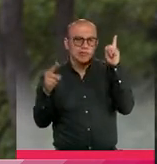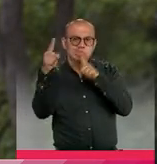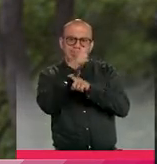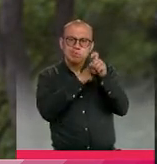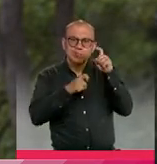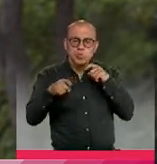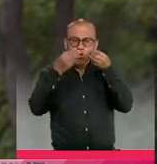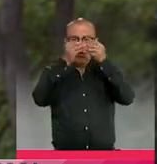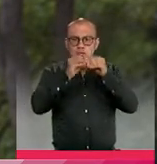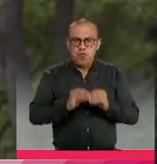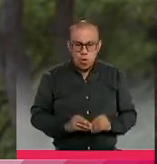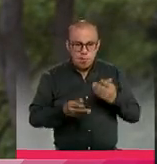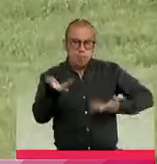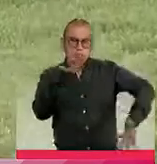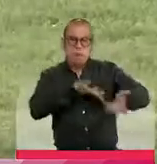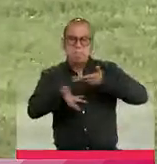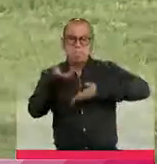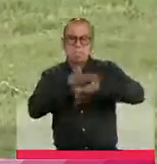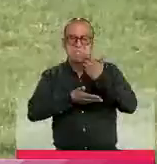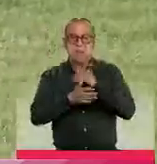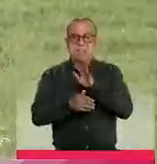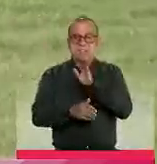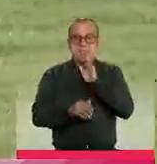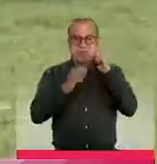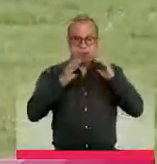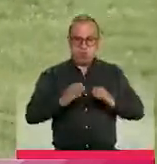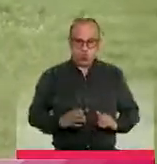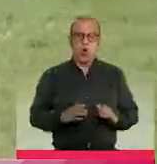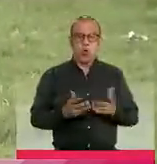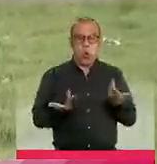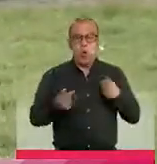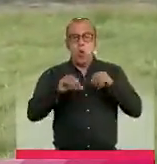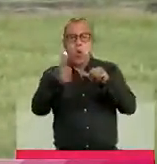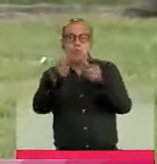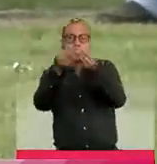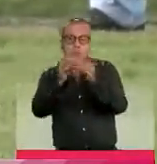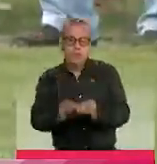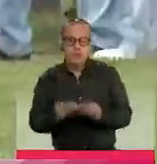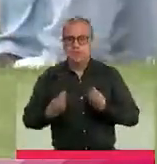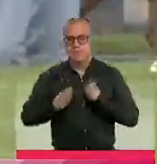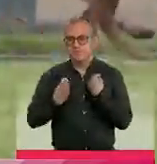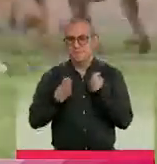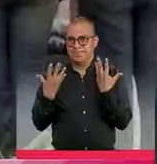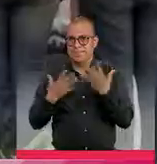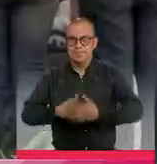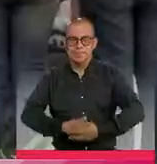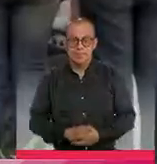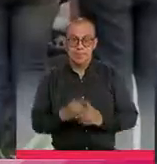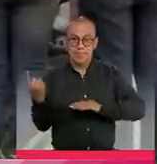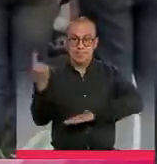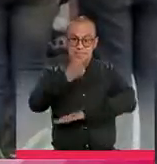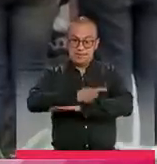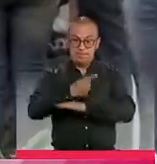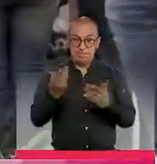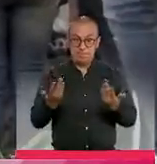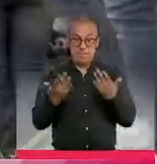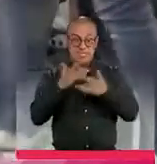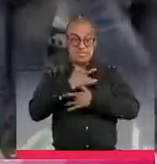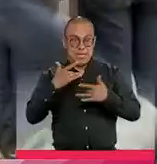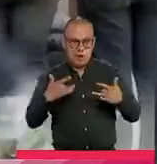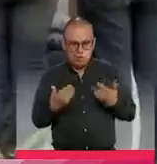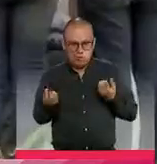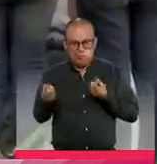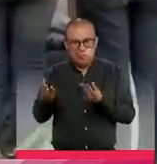reflexiones, nuevas formas de convivencia de los seres humanos con otras formas de vida. También se realizarán jornadas de bienestar y salud